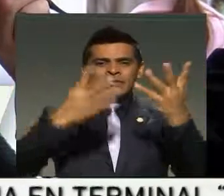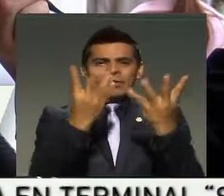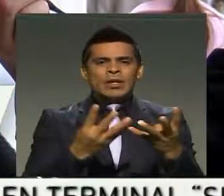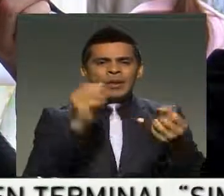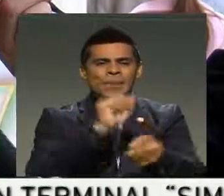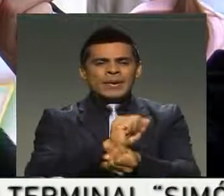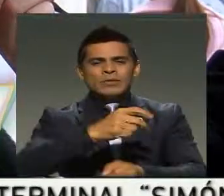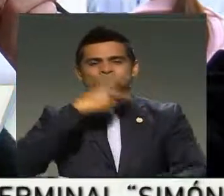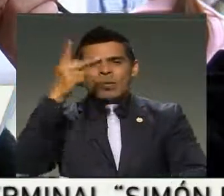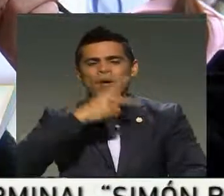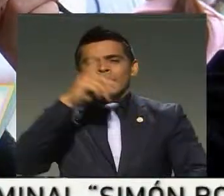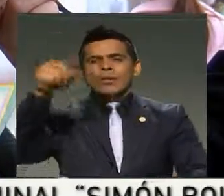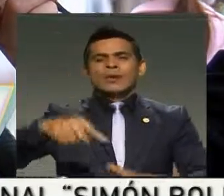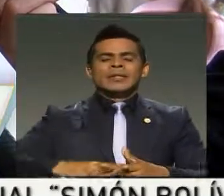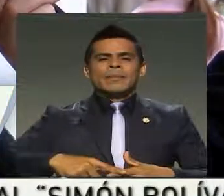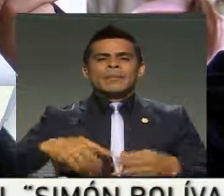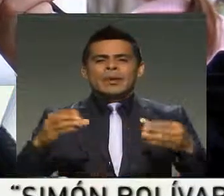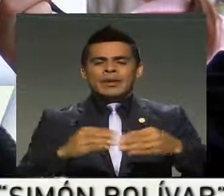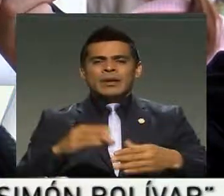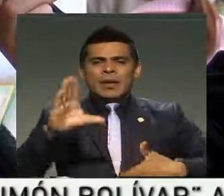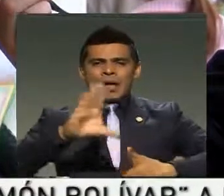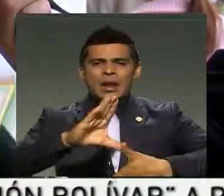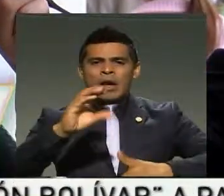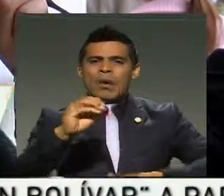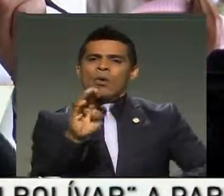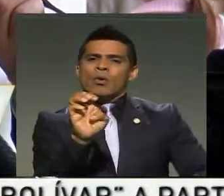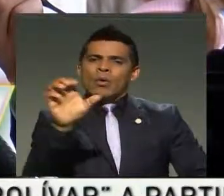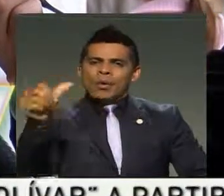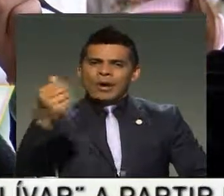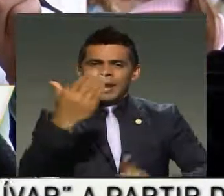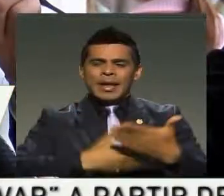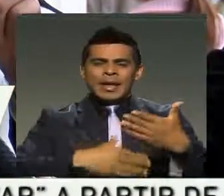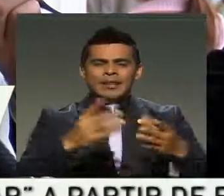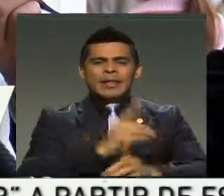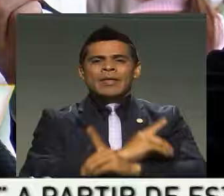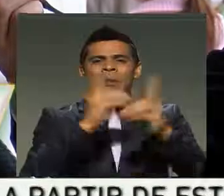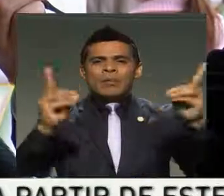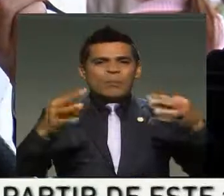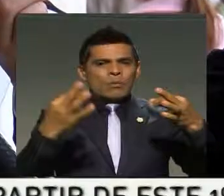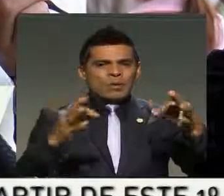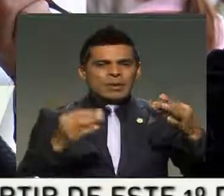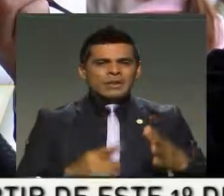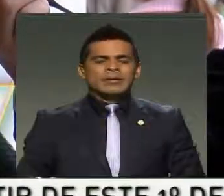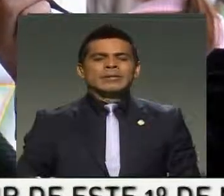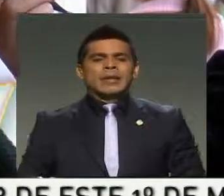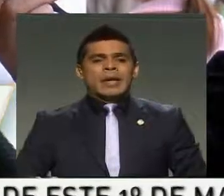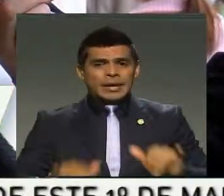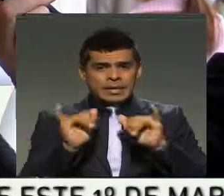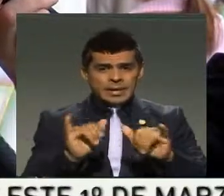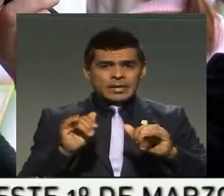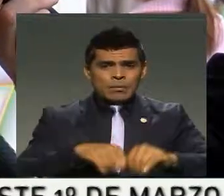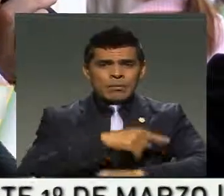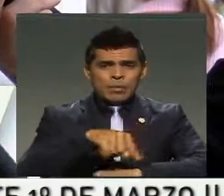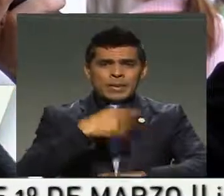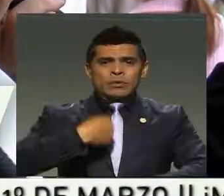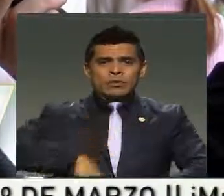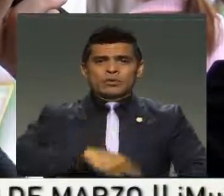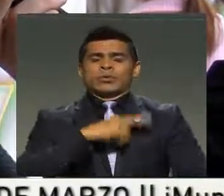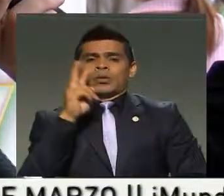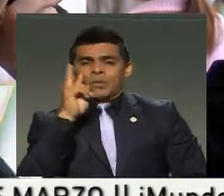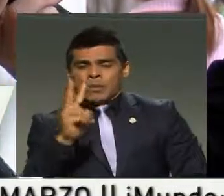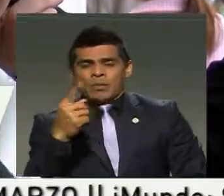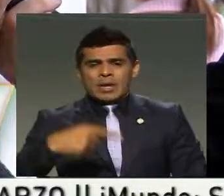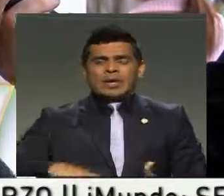y a la Organización de Estados Americanos la activación de la Carta Interamericana. Y es natural que en este momento, cuando en Venezuela tenemos cada día